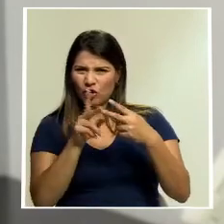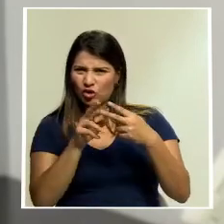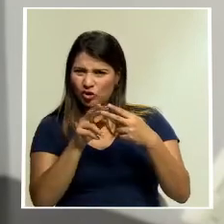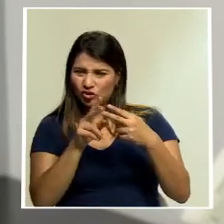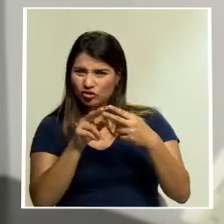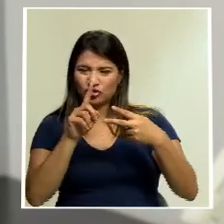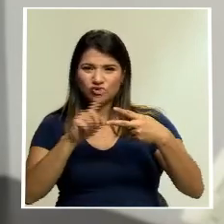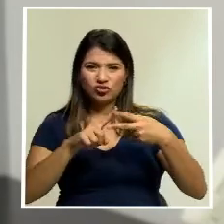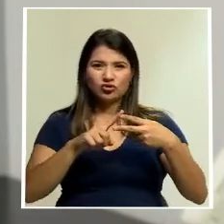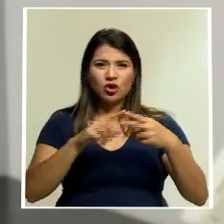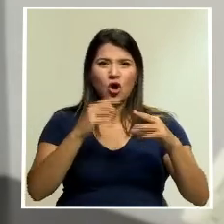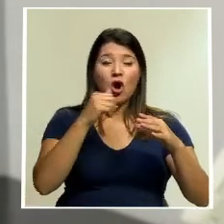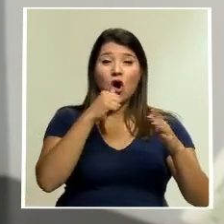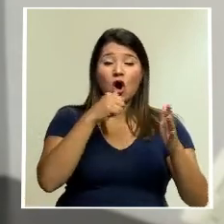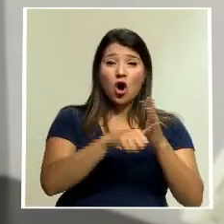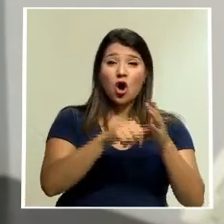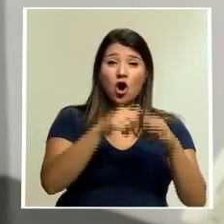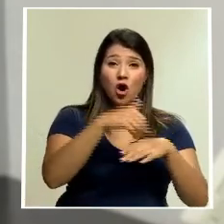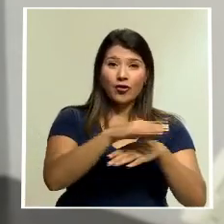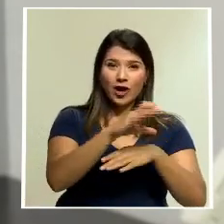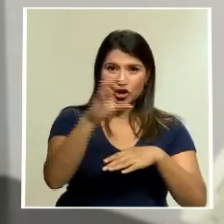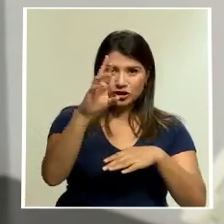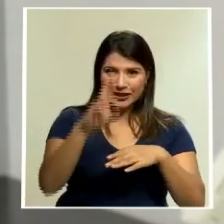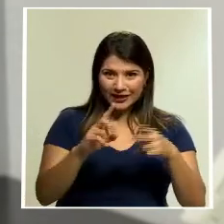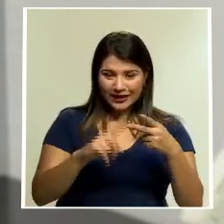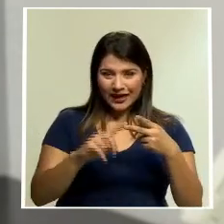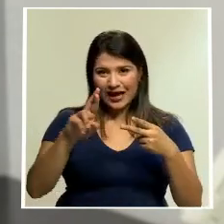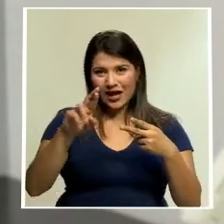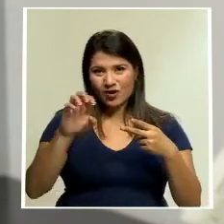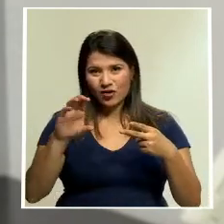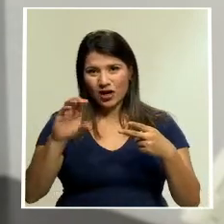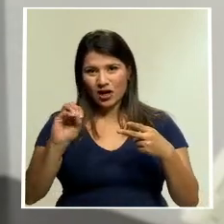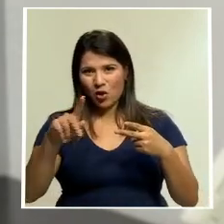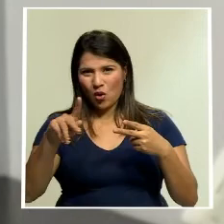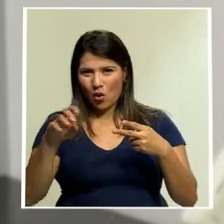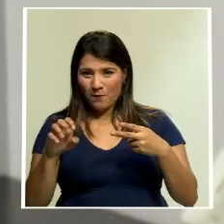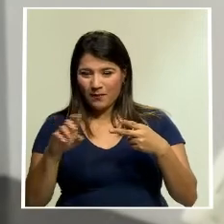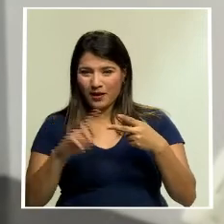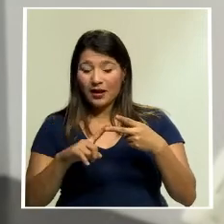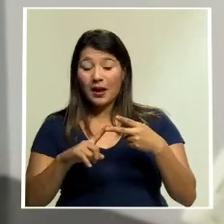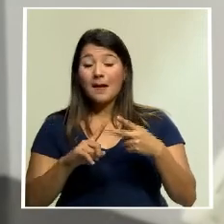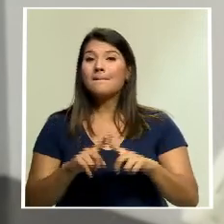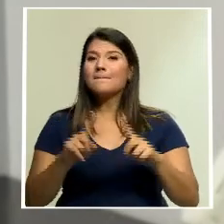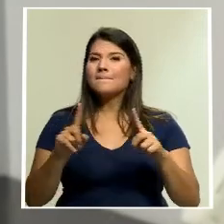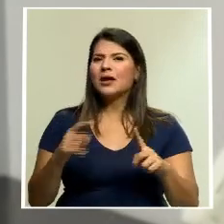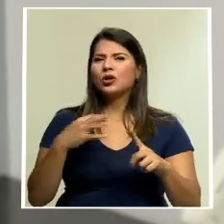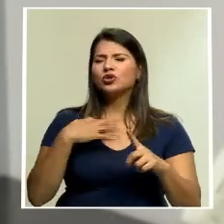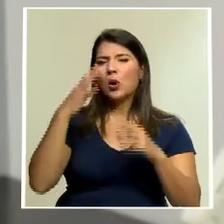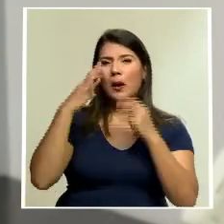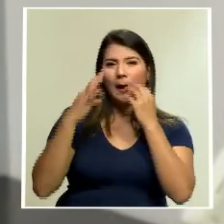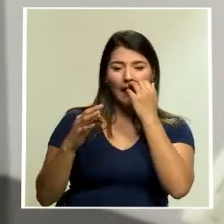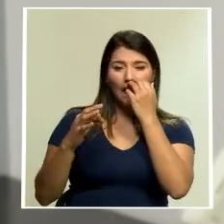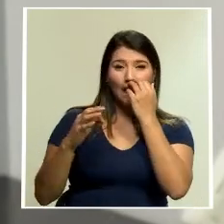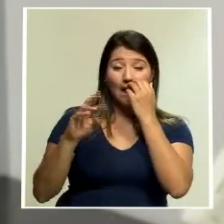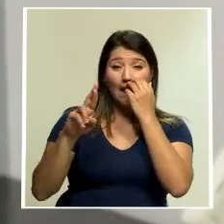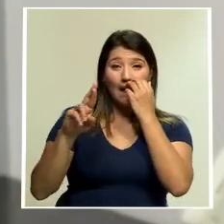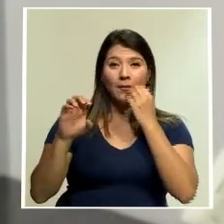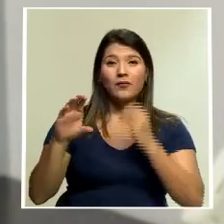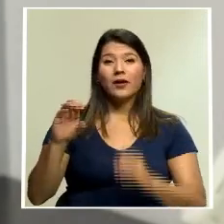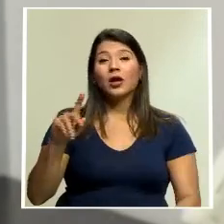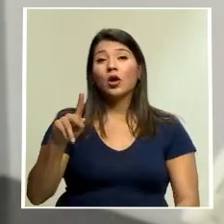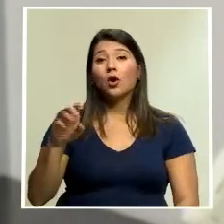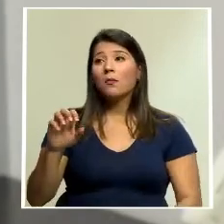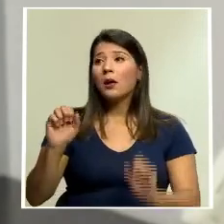Recope y Correos de Costa Rica. Y me atrevería a que Recope pueda colocar el 49% de